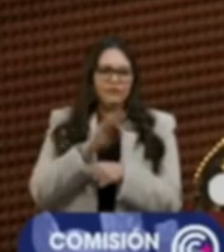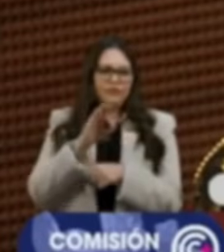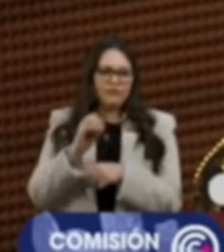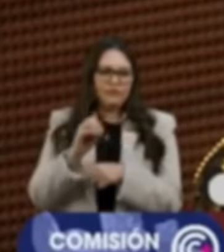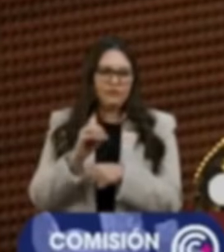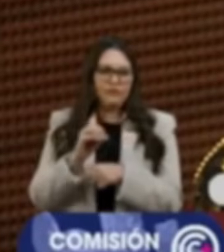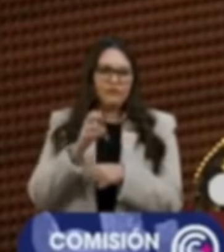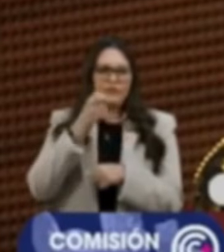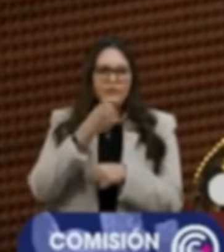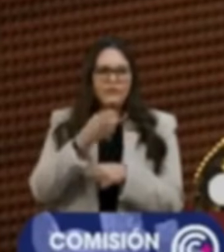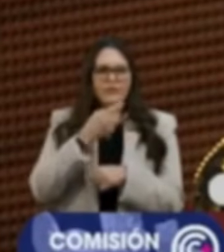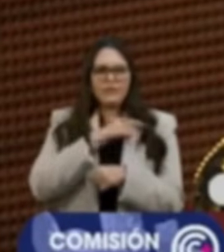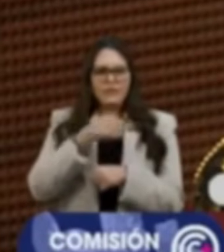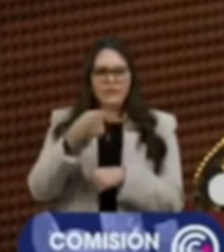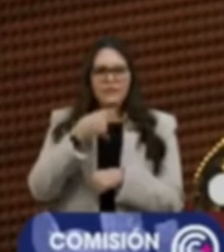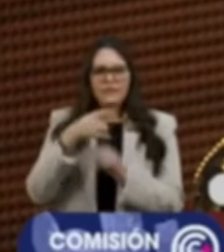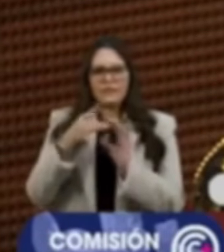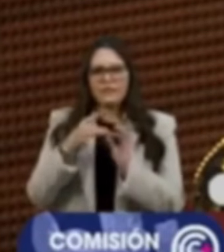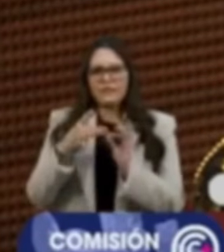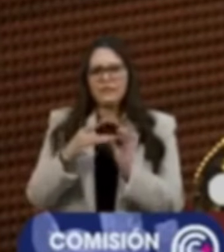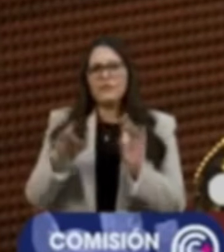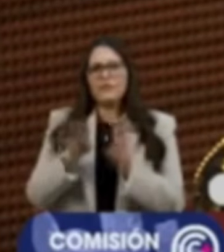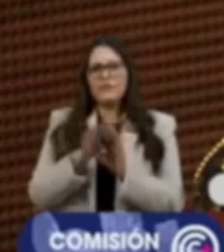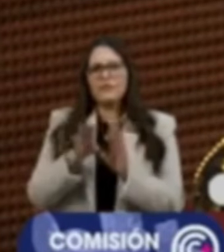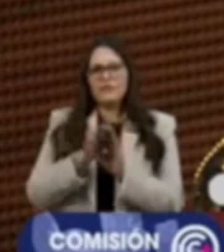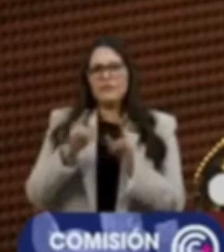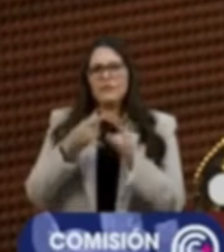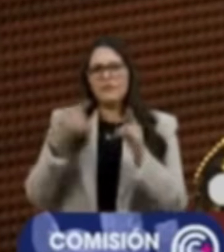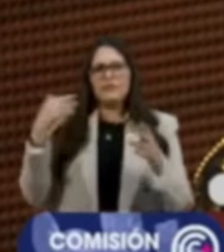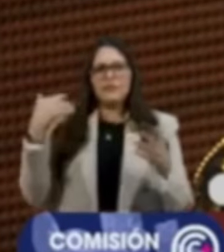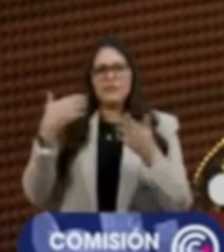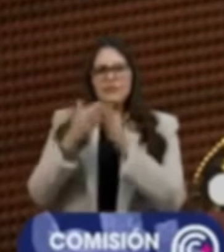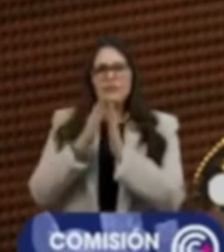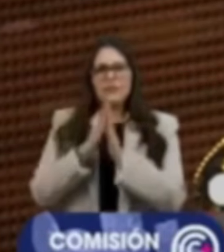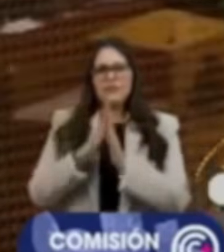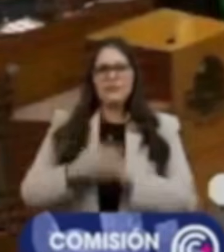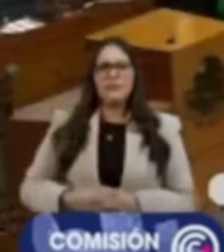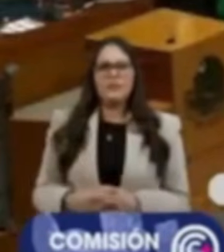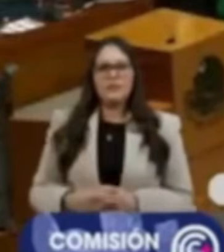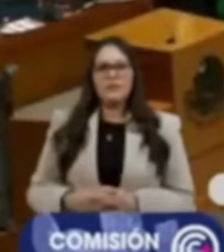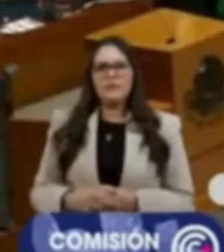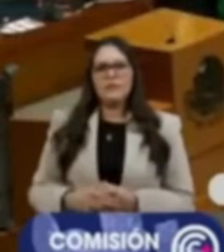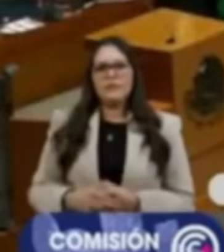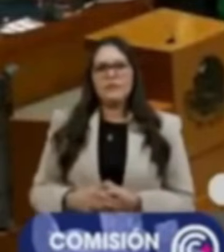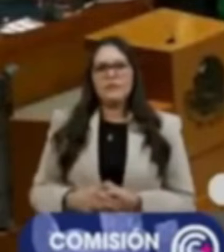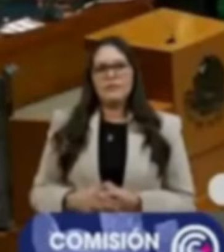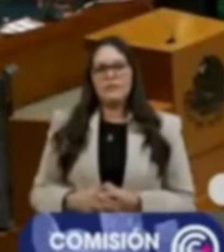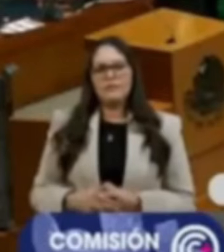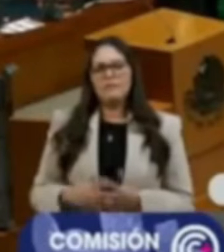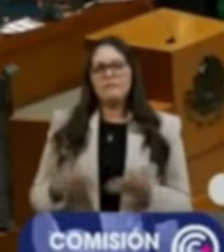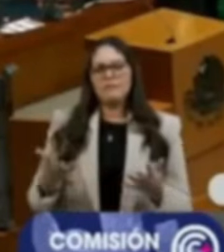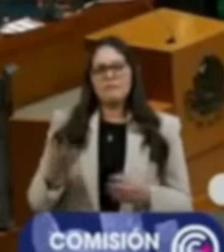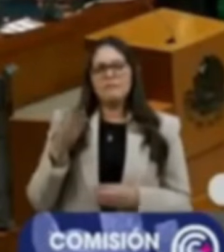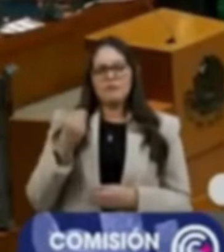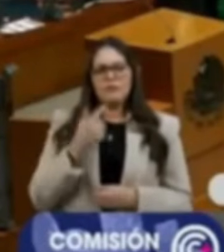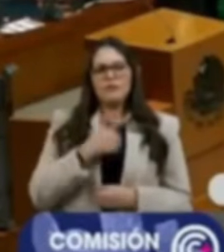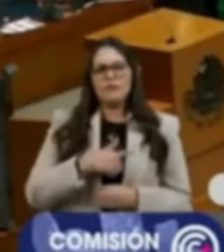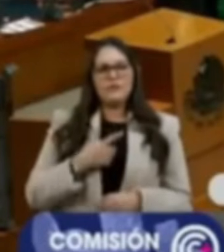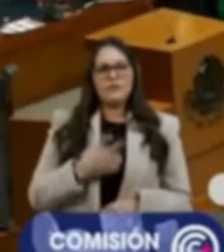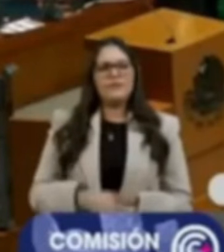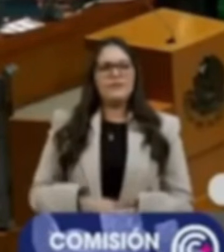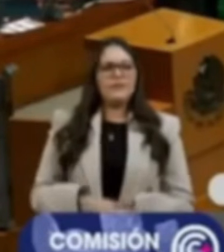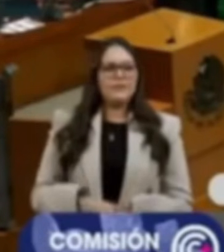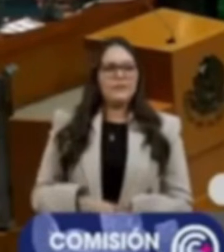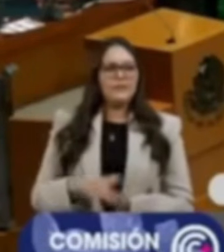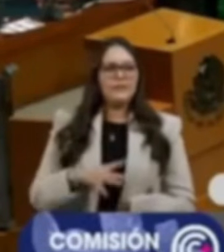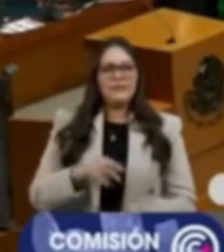supuesto. ¿Nos pudiera ayudar un poco con la cronología? Sí, claro. Mire, ellos han dicho que es una persecución